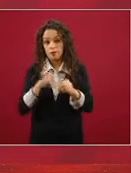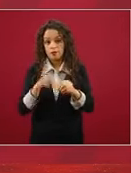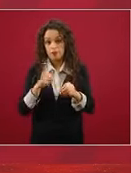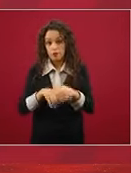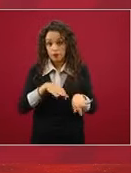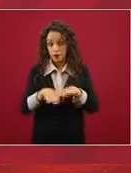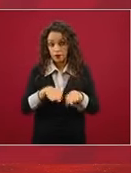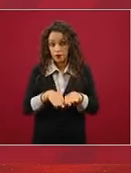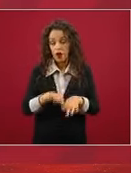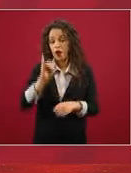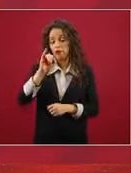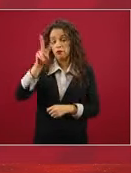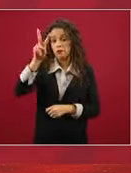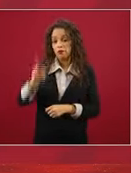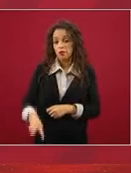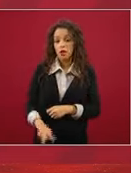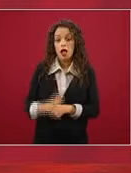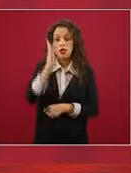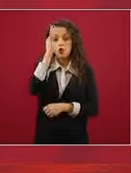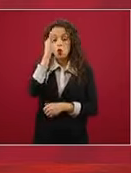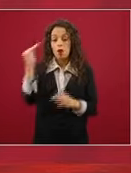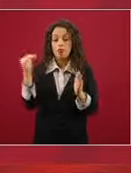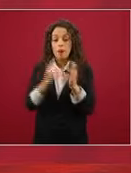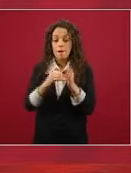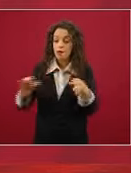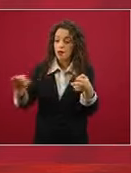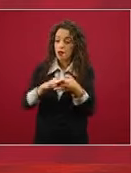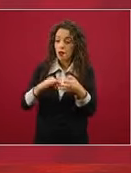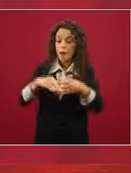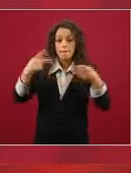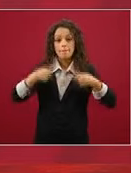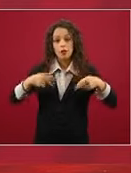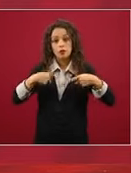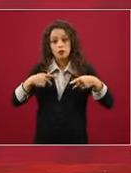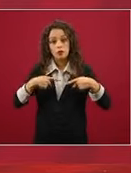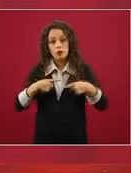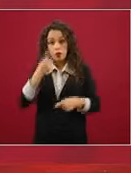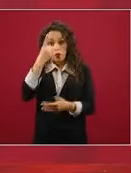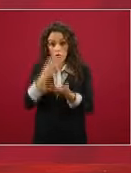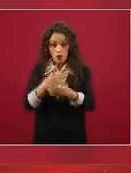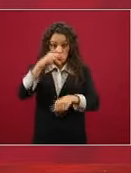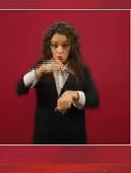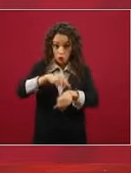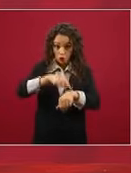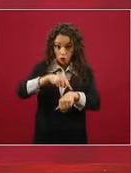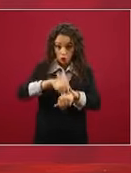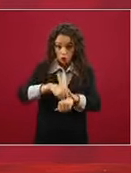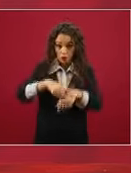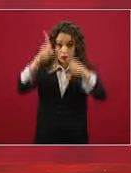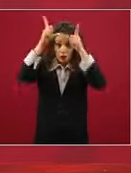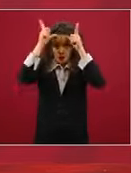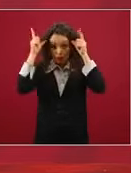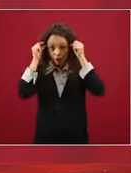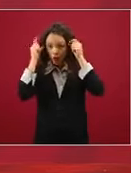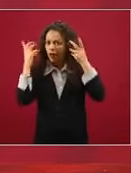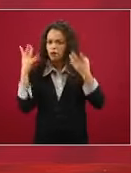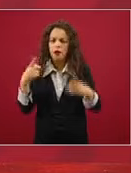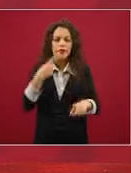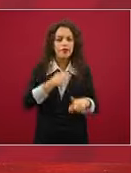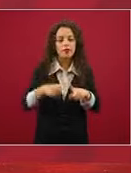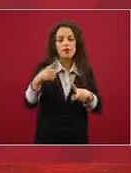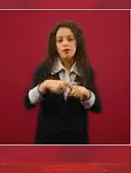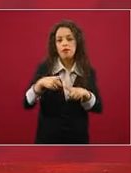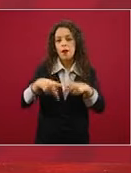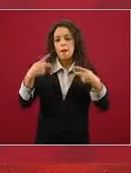casi 50,000 profesionales de la salud. No son solamente médicas y médicos o enfermeras y enfermeros, son distintos tipos de